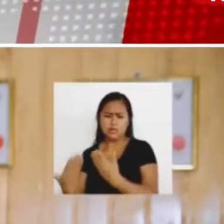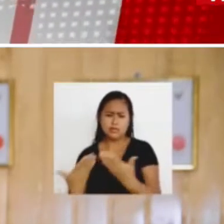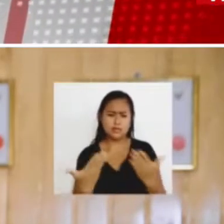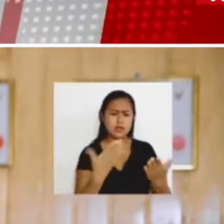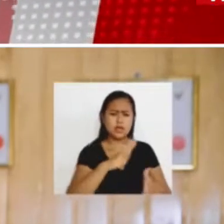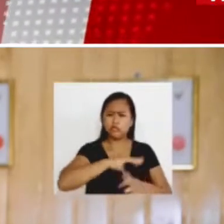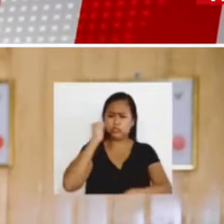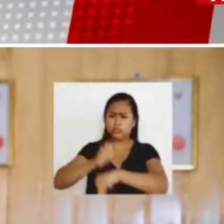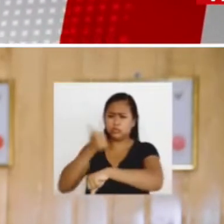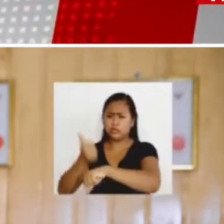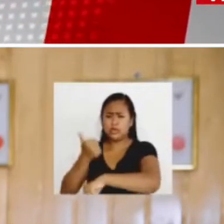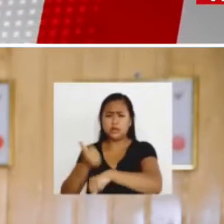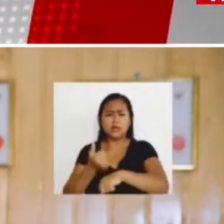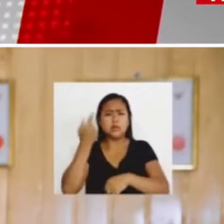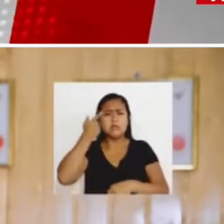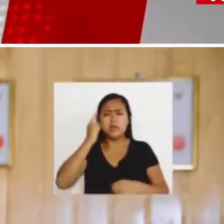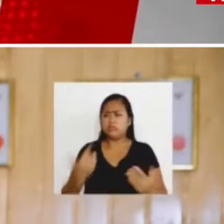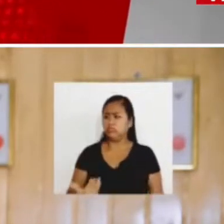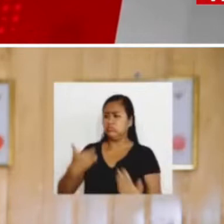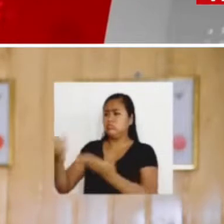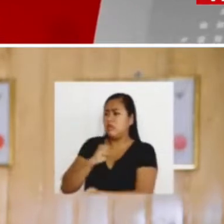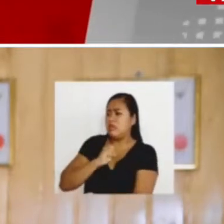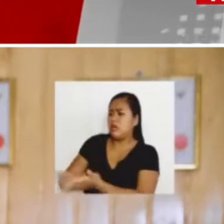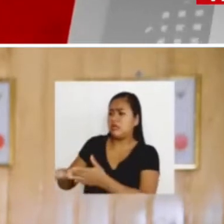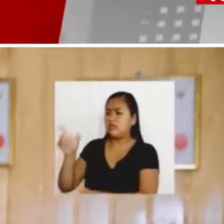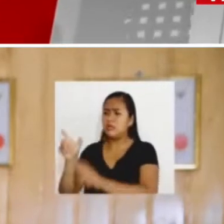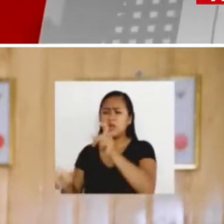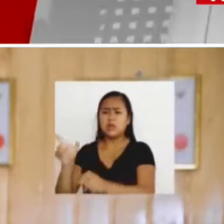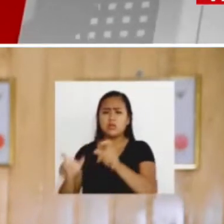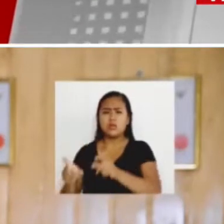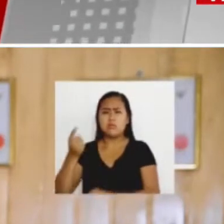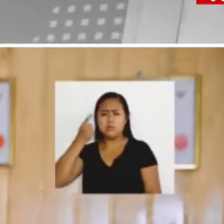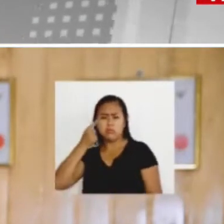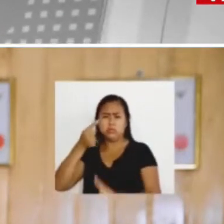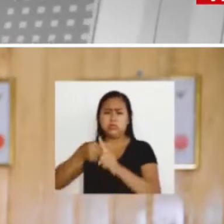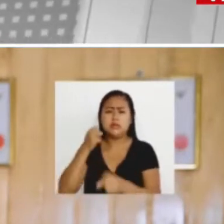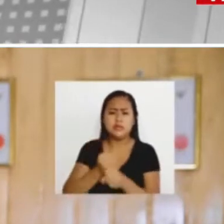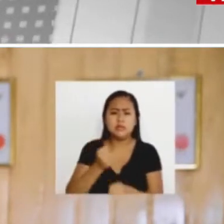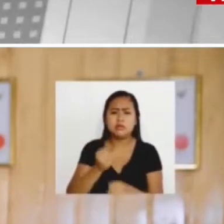claro. O sea, no promovemos invasiones como mucha gente a veces confunde